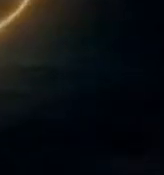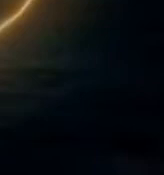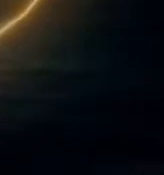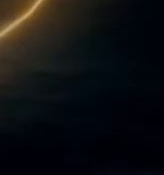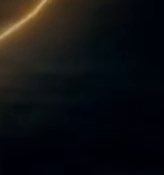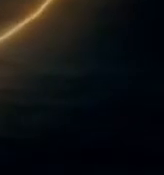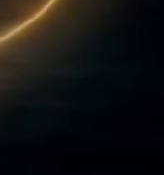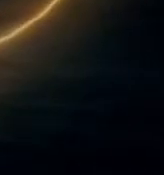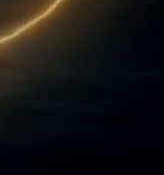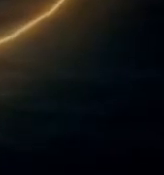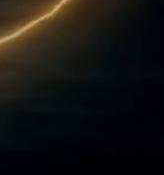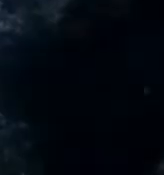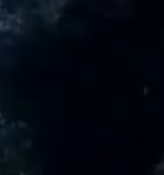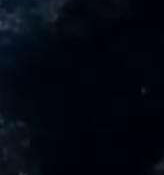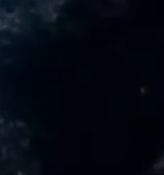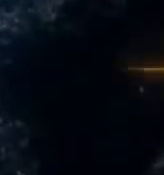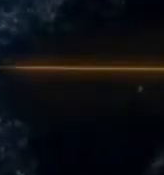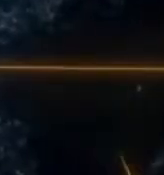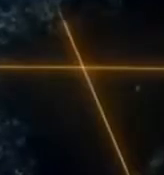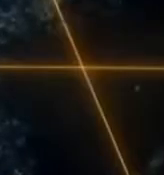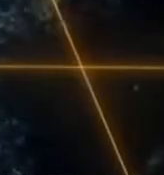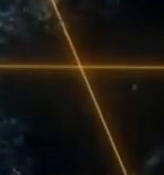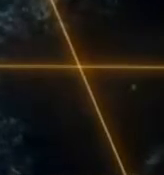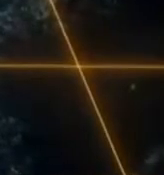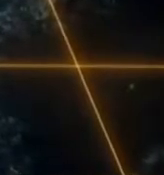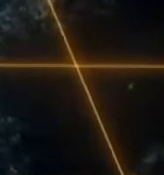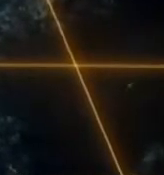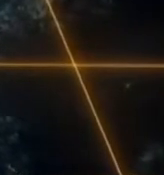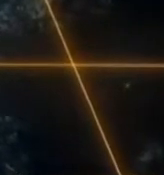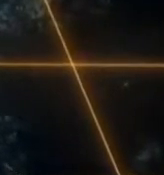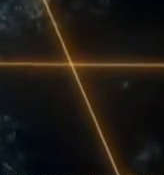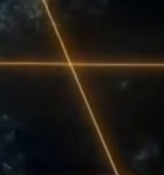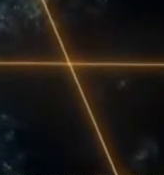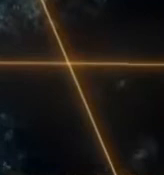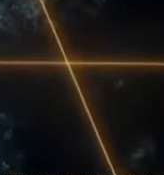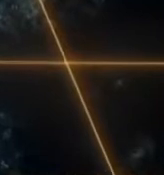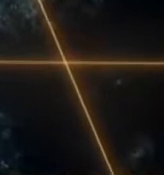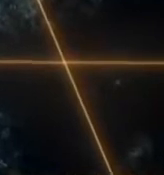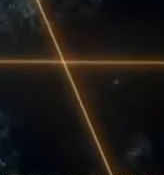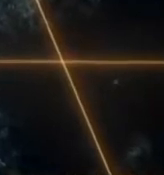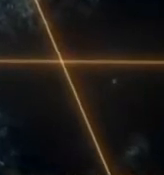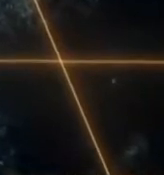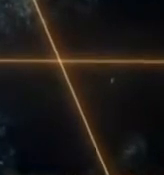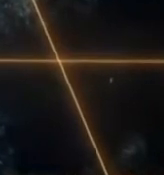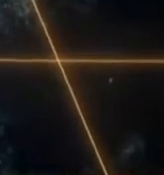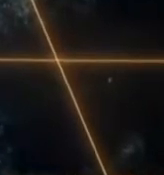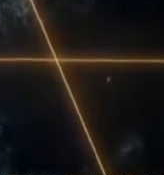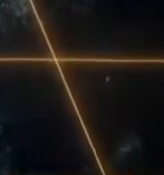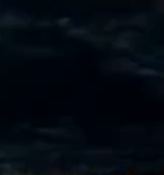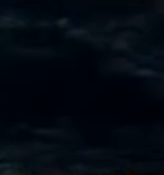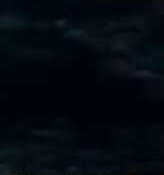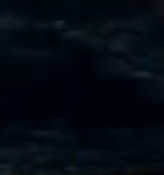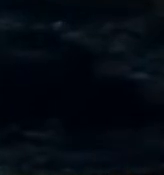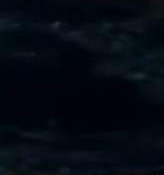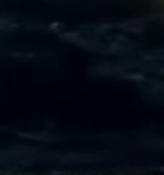Con este nuevo diseño, estableceremos puntos de entrada para el arribo de aviones, dependiendo de su procedencia. Luego las